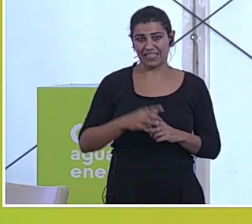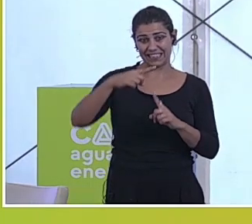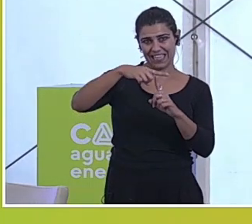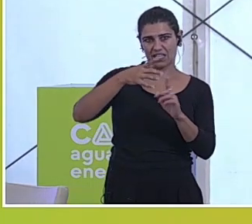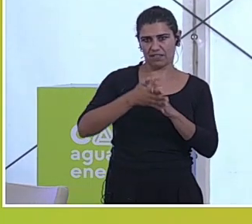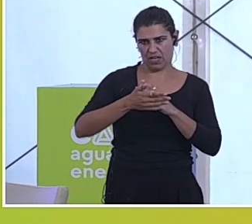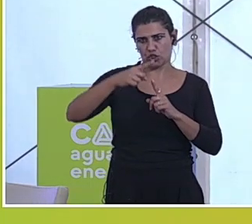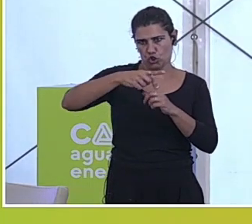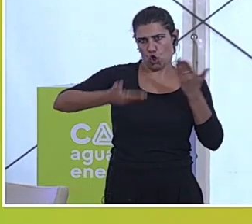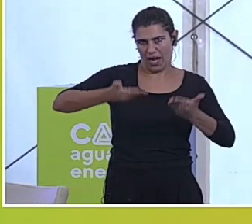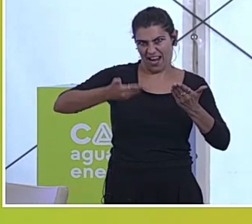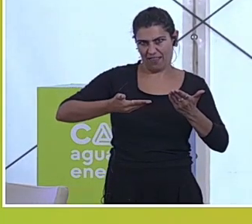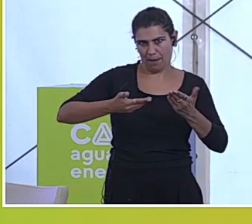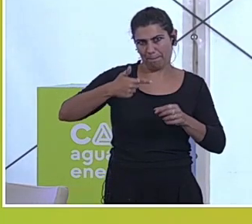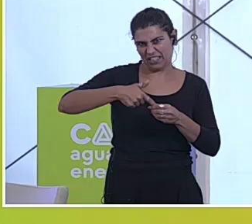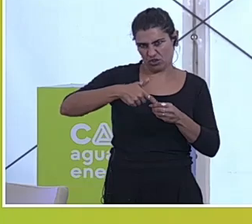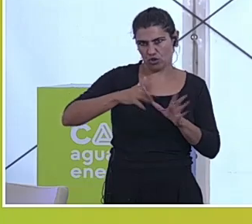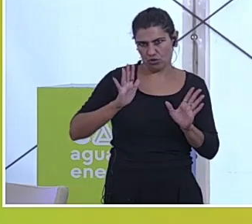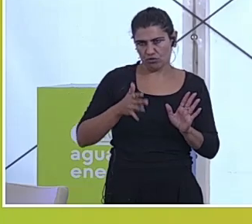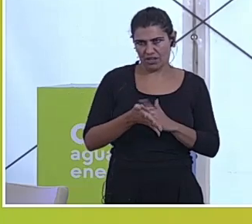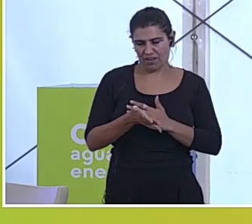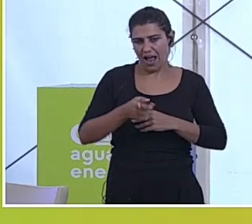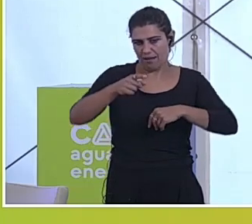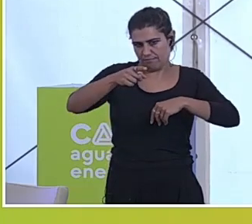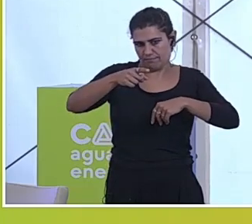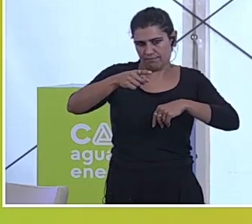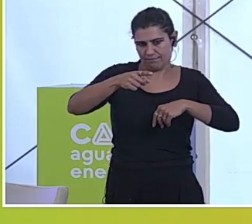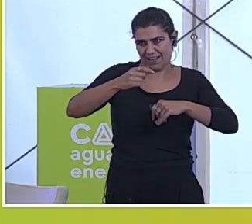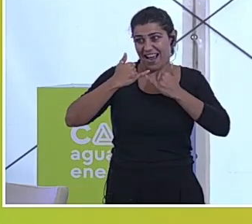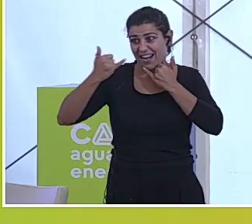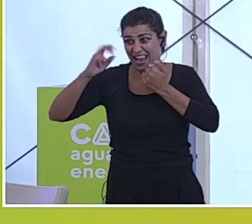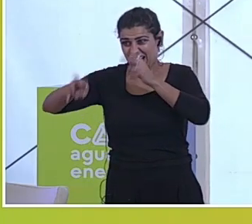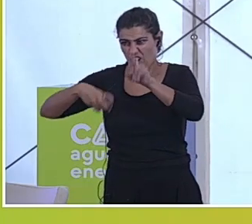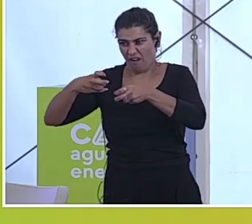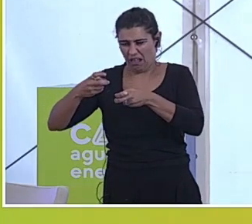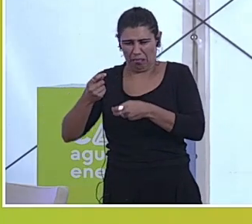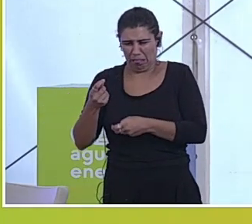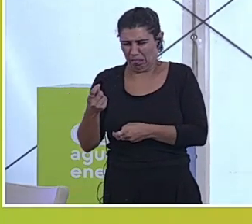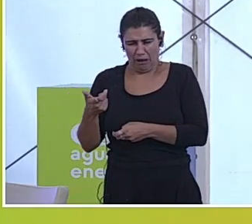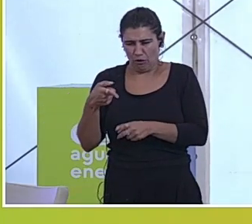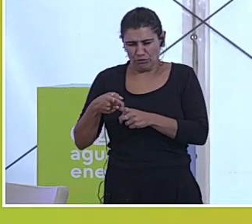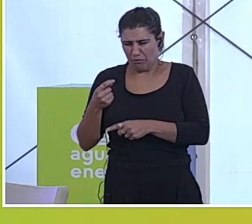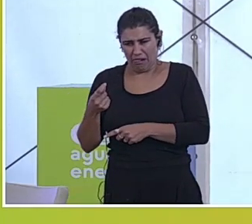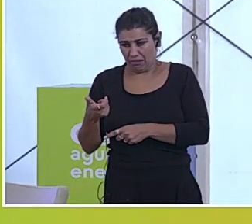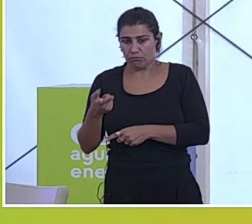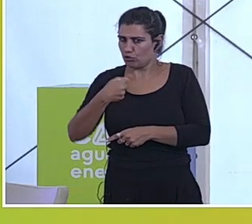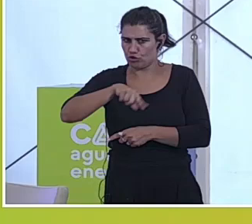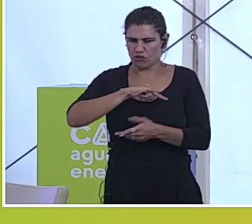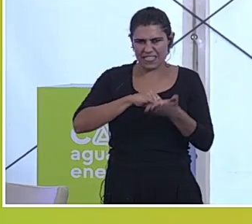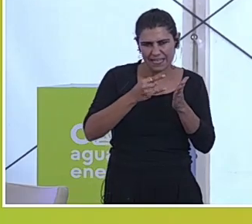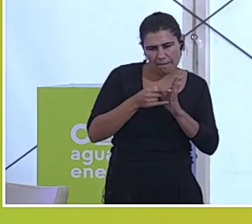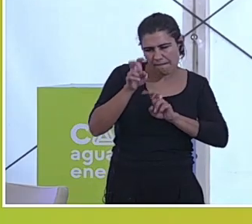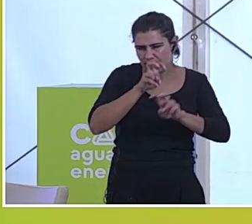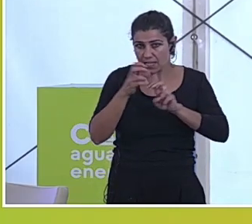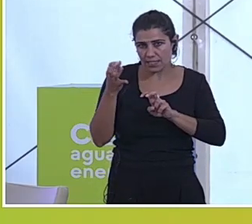petróleo, es muy bajo la participación de las energías renovables en el total del sistema. Tenemos que buscar mecanismos que nos